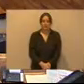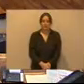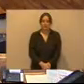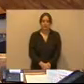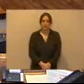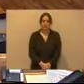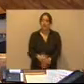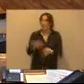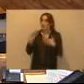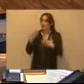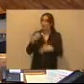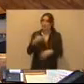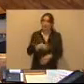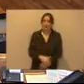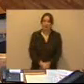Muchas gracias, señor presidente.